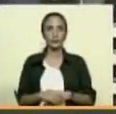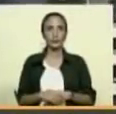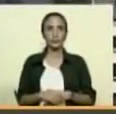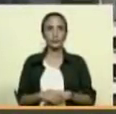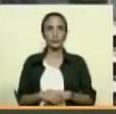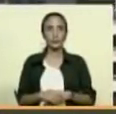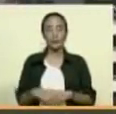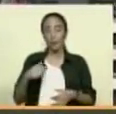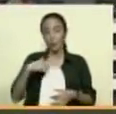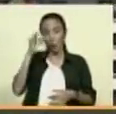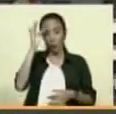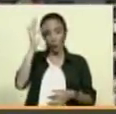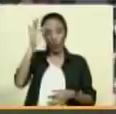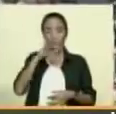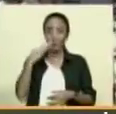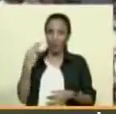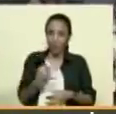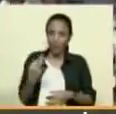Yo tengo fe en ustedes.